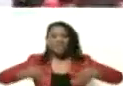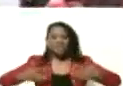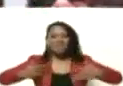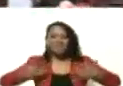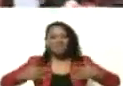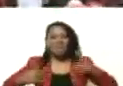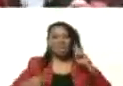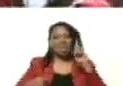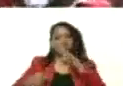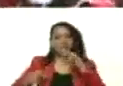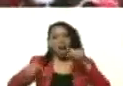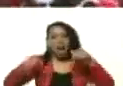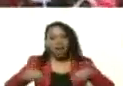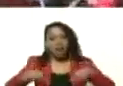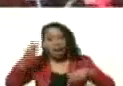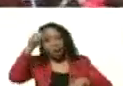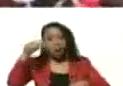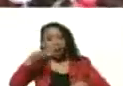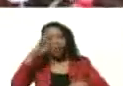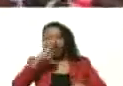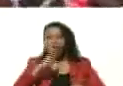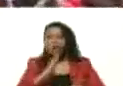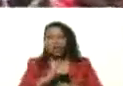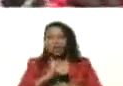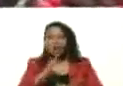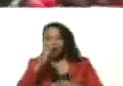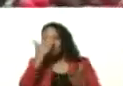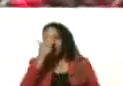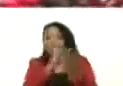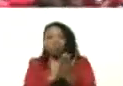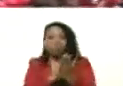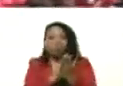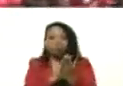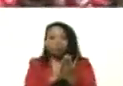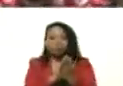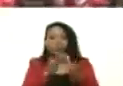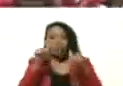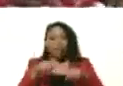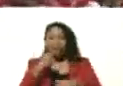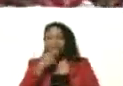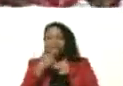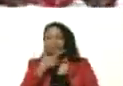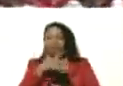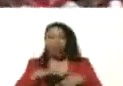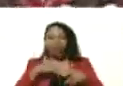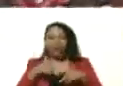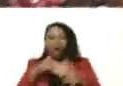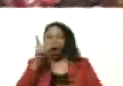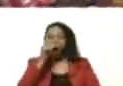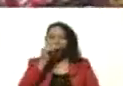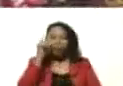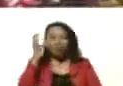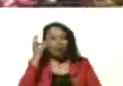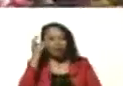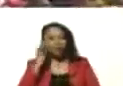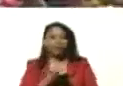de ver aquí al pueblo de Barinas al frente de este hermoso acto. Mujeres y hombres,